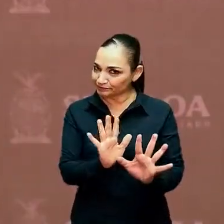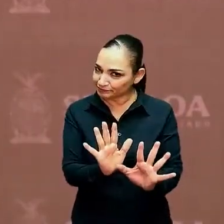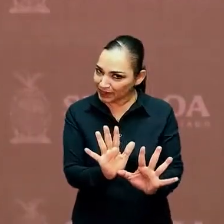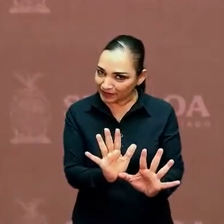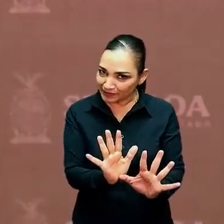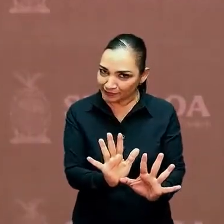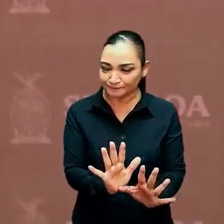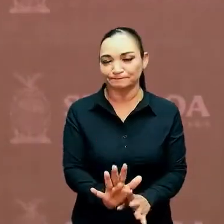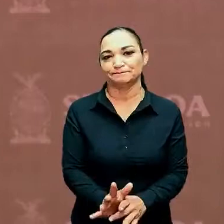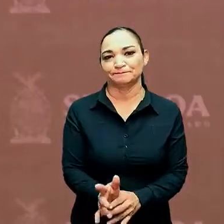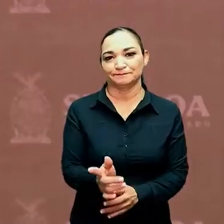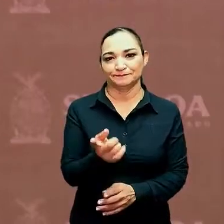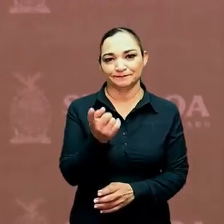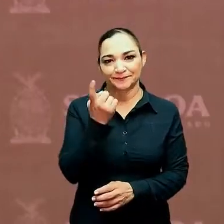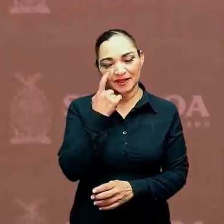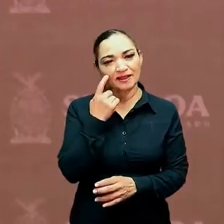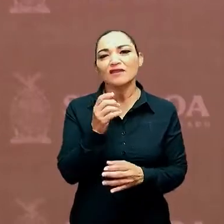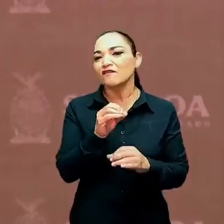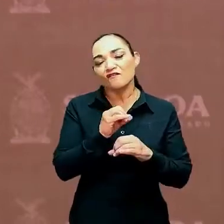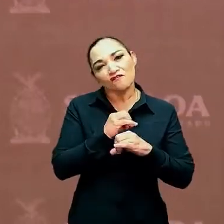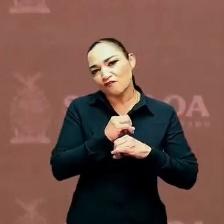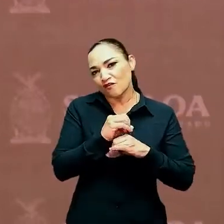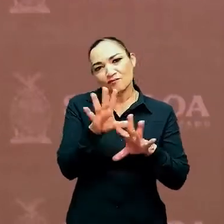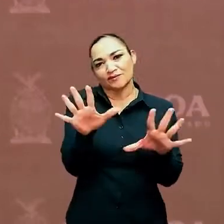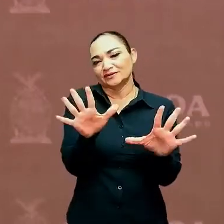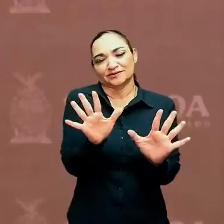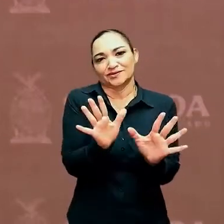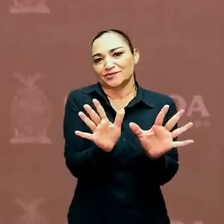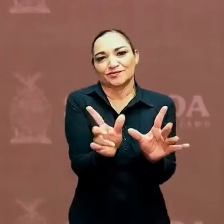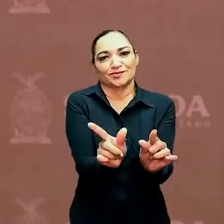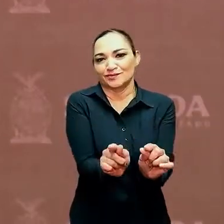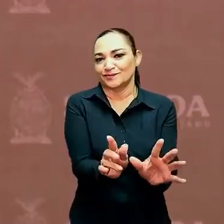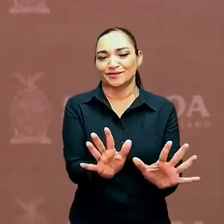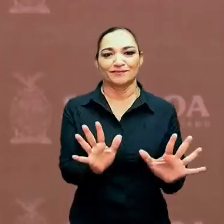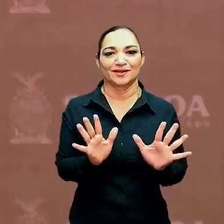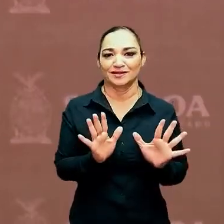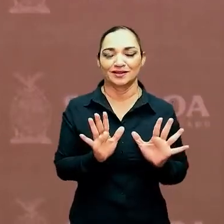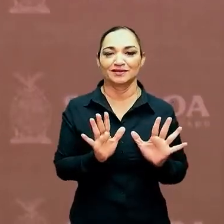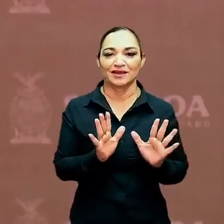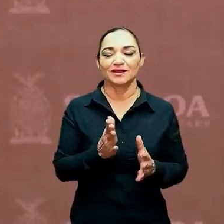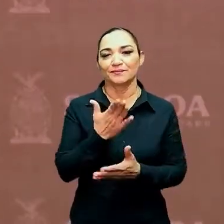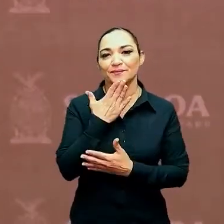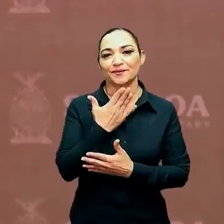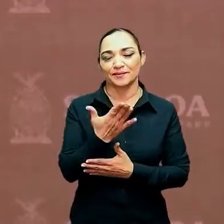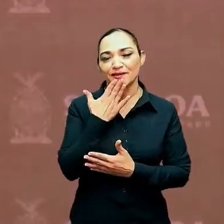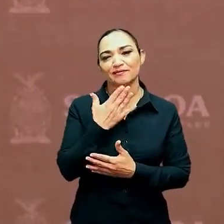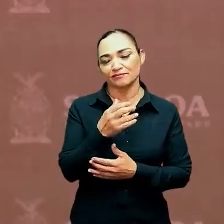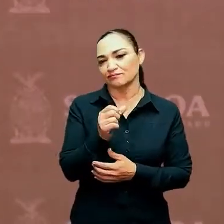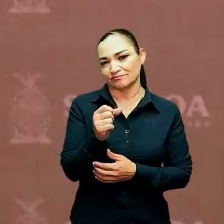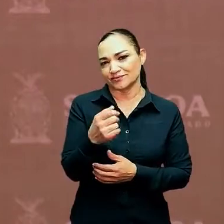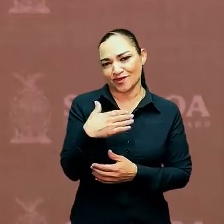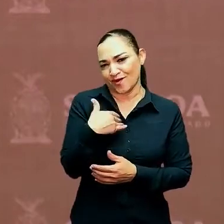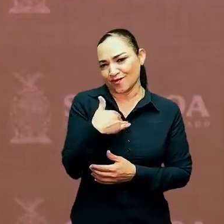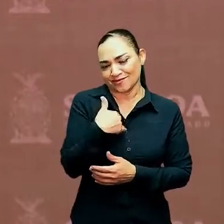Mira. Son datos nada más, gobernador, es proporcional. Sí, muy bien, yo los tengo también.